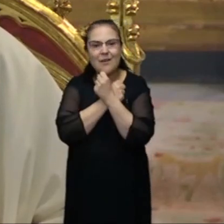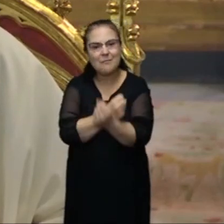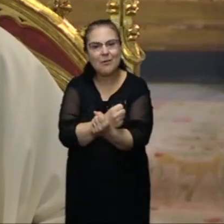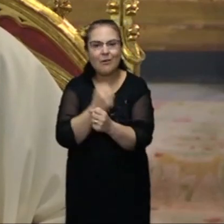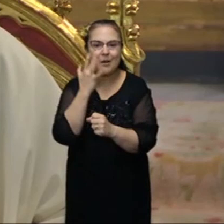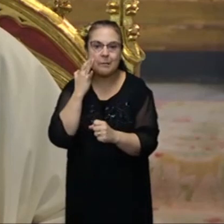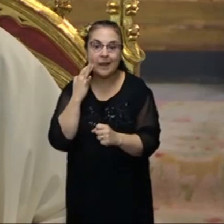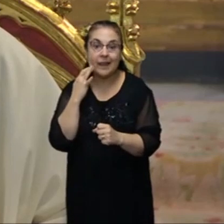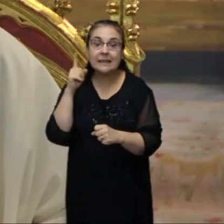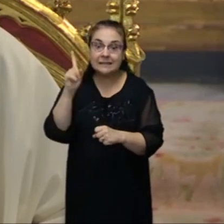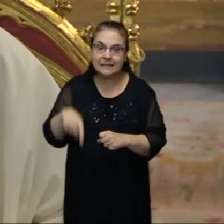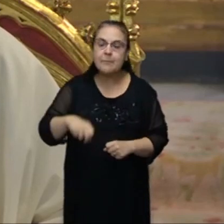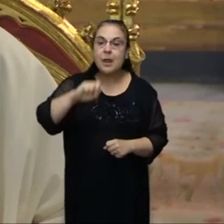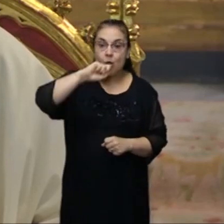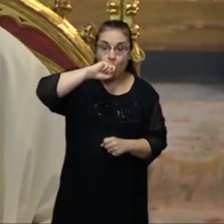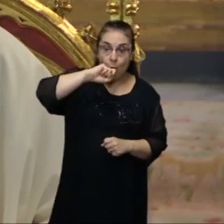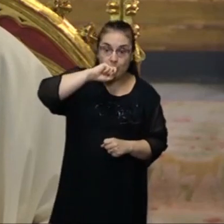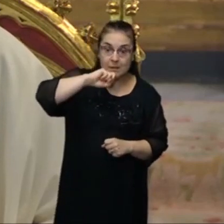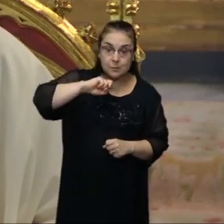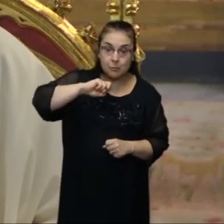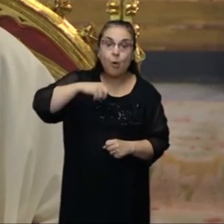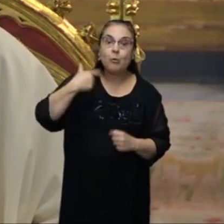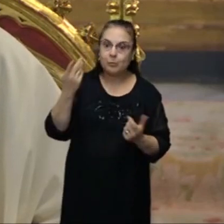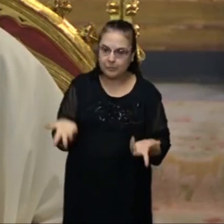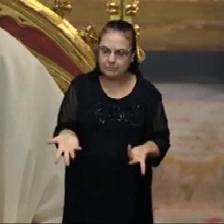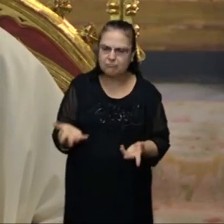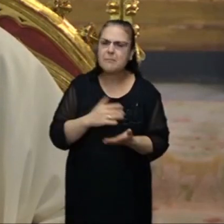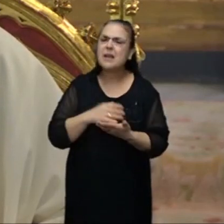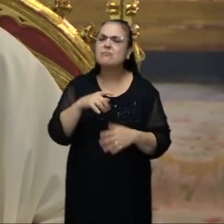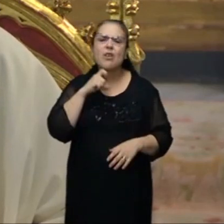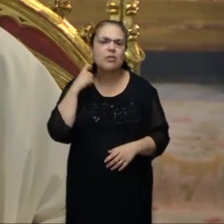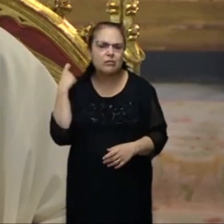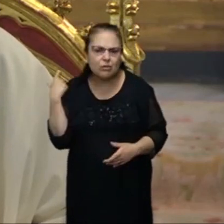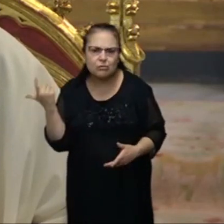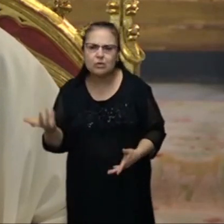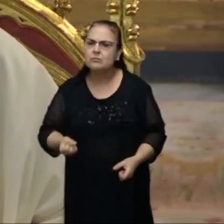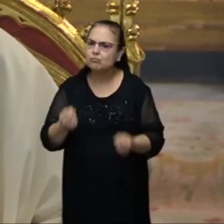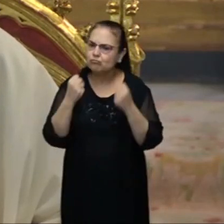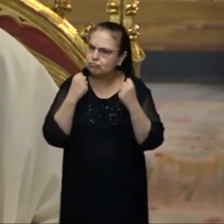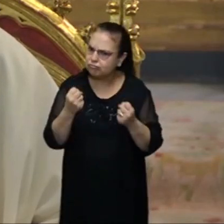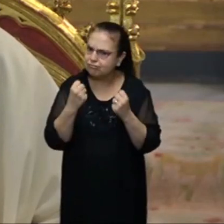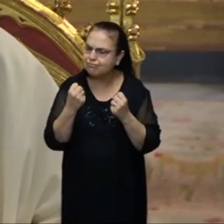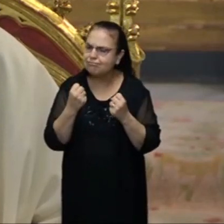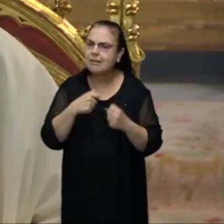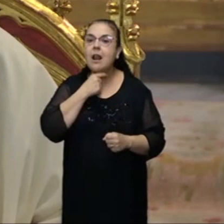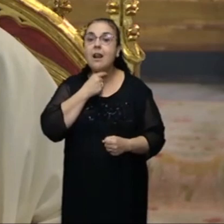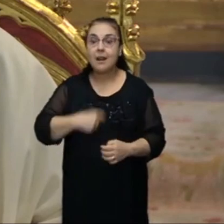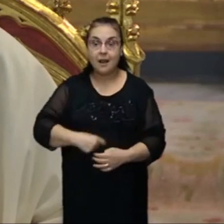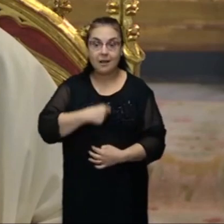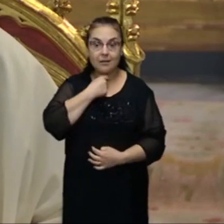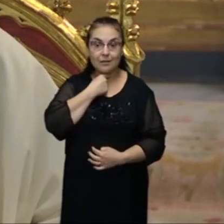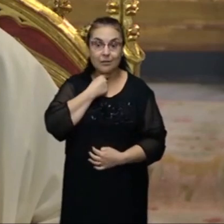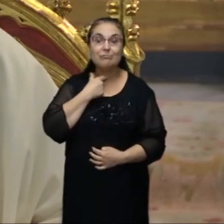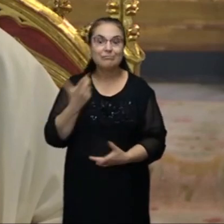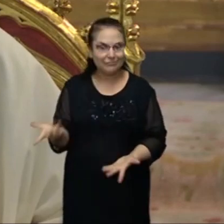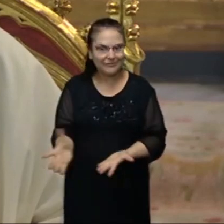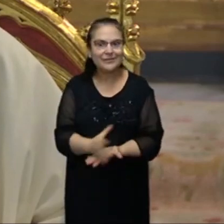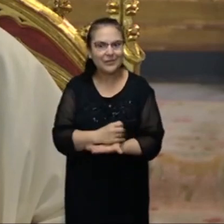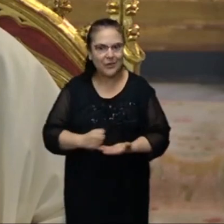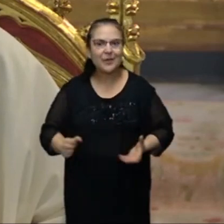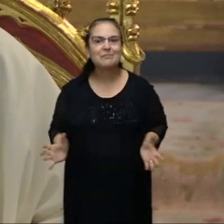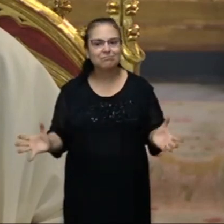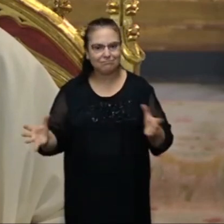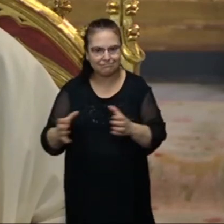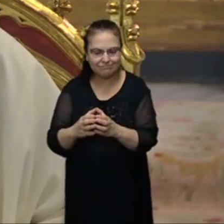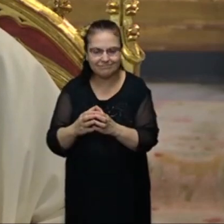designado obispo de Ratisbona. Fortaleció a los sacerdotes, fortaleció a los fieles laicos, fortaleció a todas las comunidades